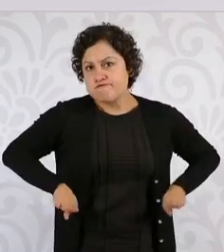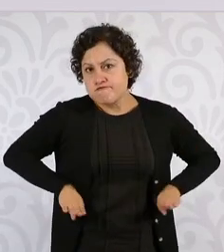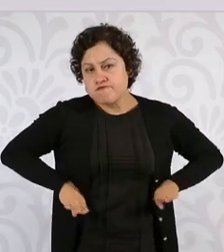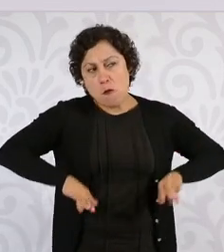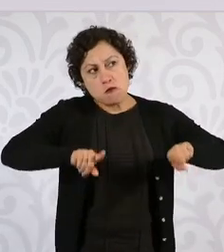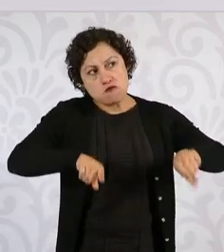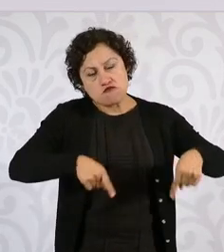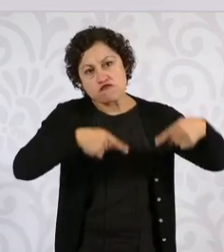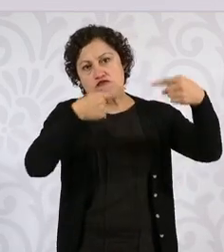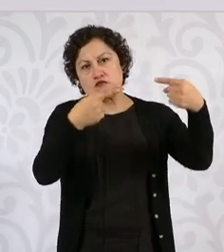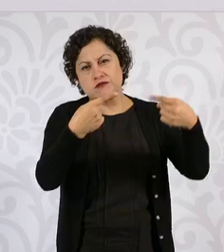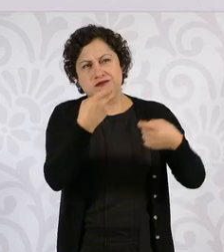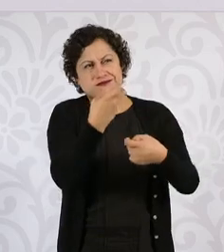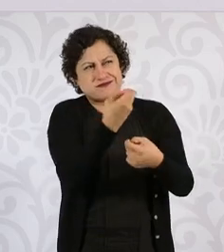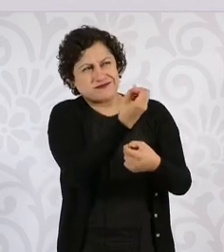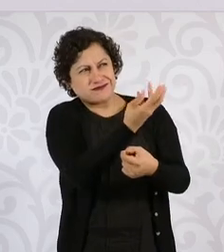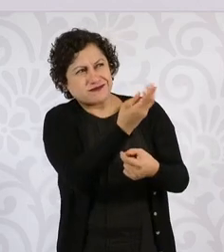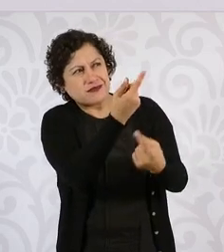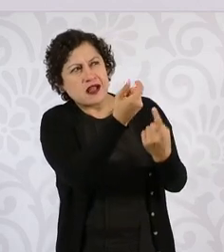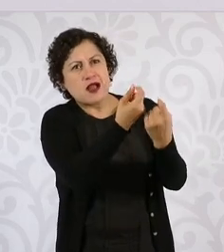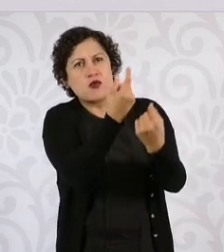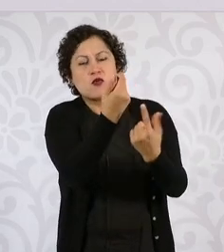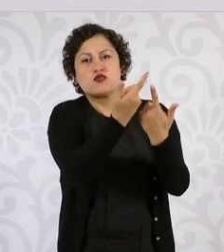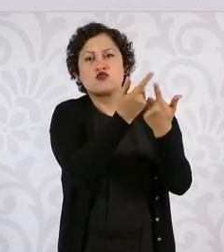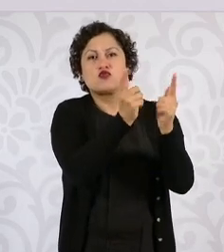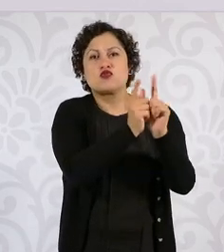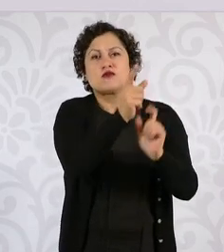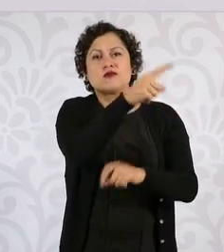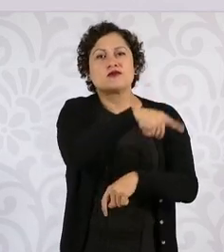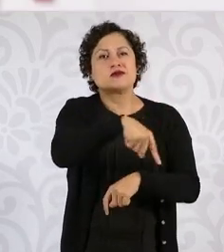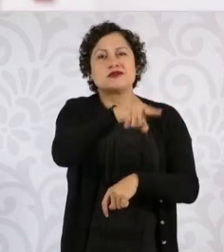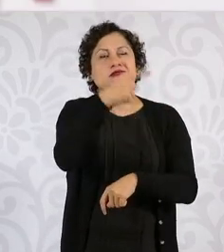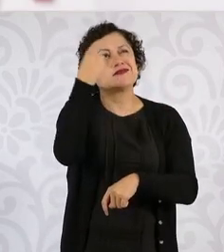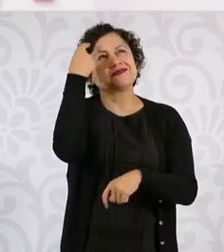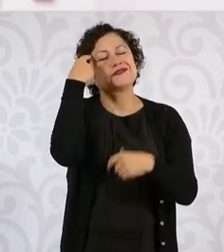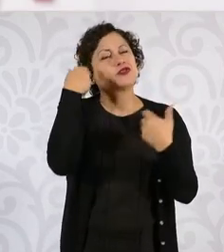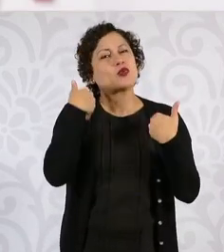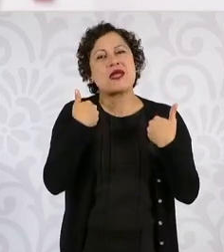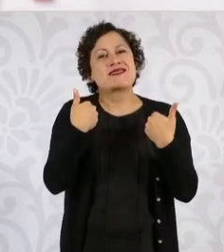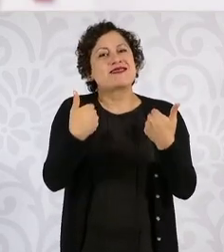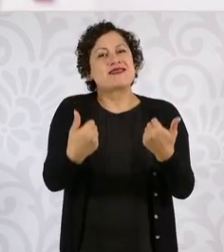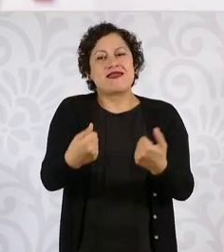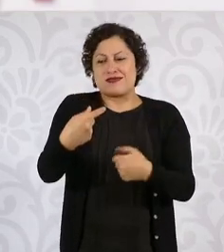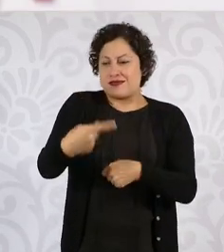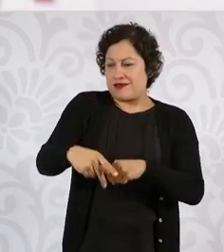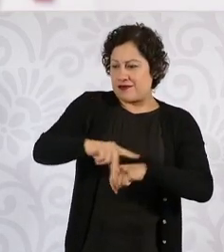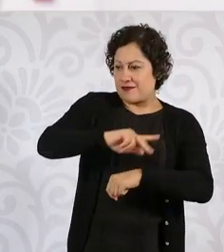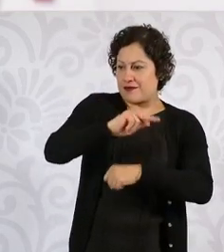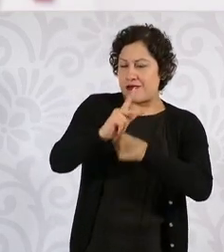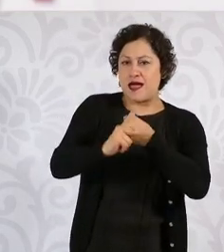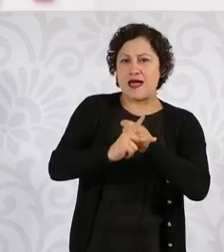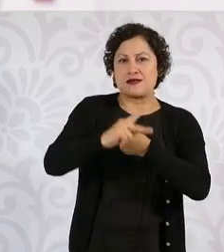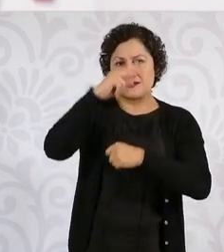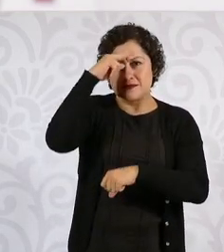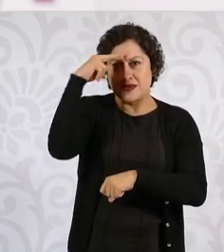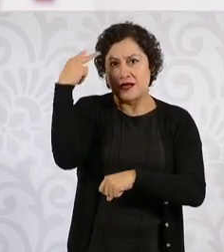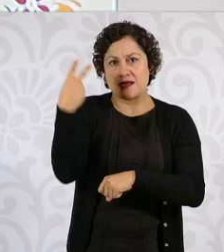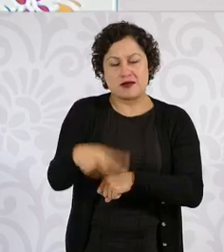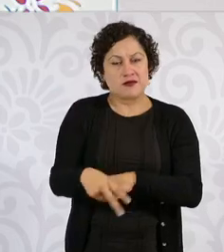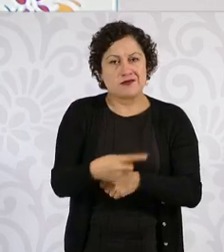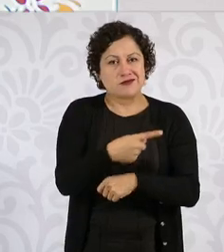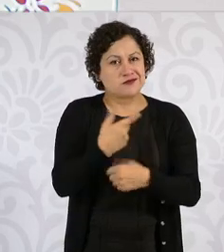estos grupos pues que todavía no entienden el México de hoy, el presidente López Obrador